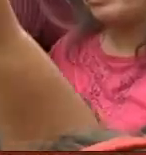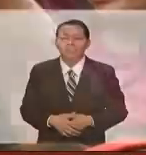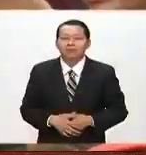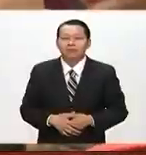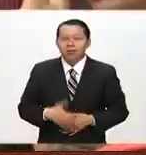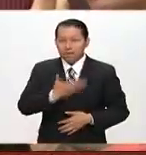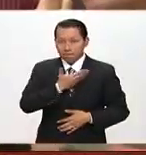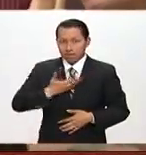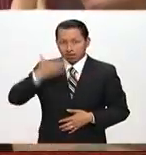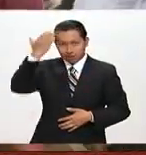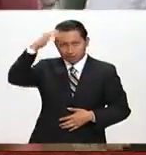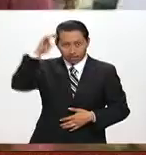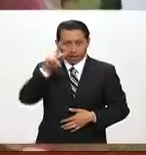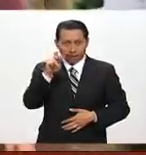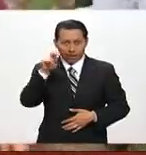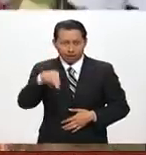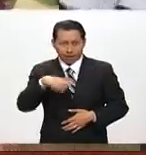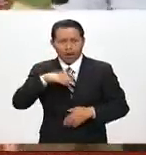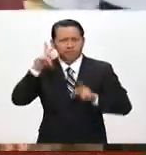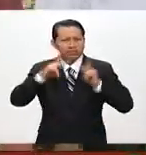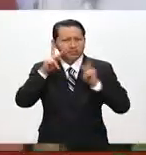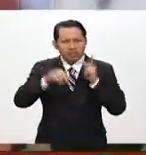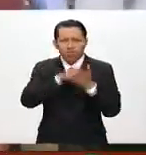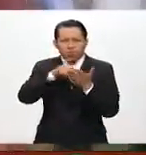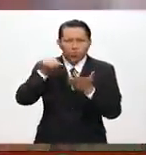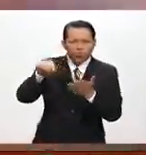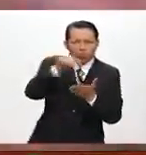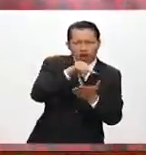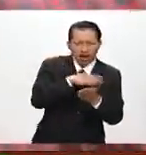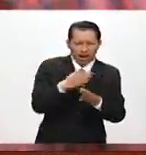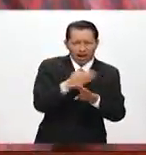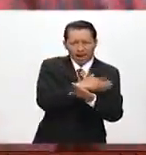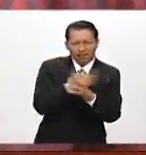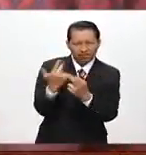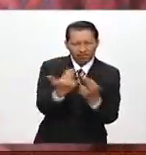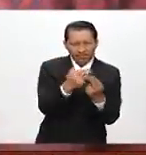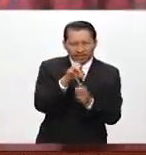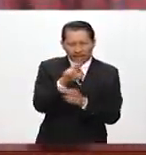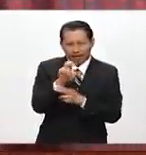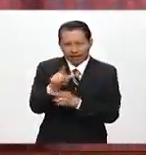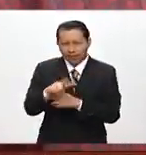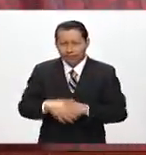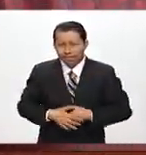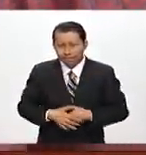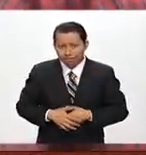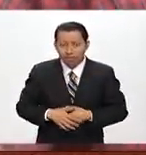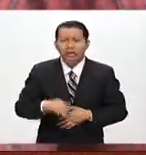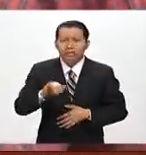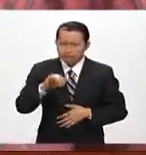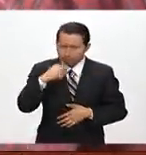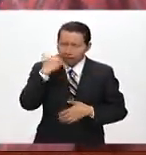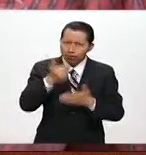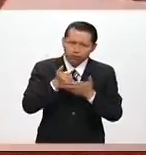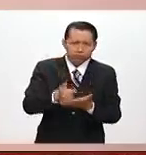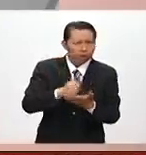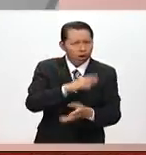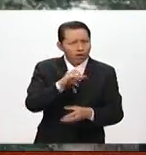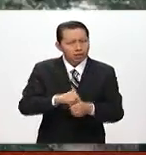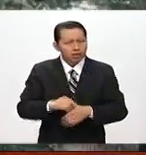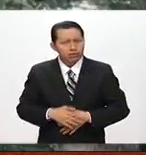El presidente Enrique Peña Nieto visita zonas afectadas por ERR. Por eso venimos aquí, para apoyarles a toda la gente con la